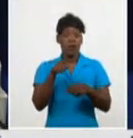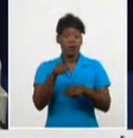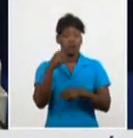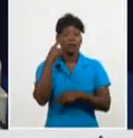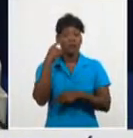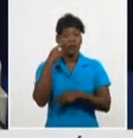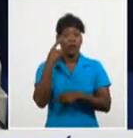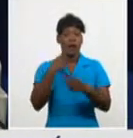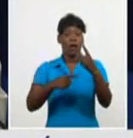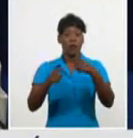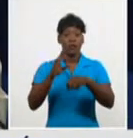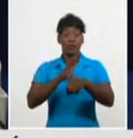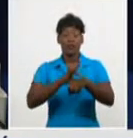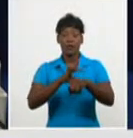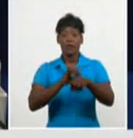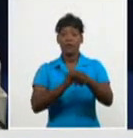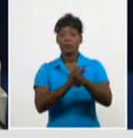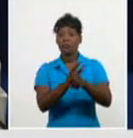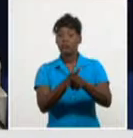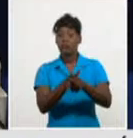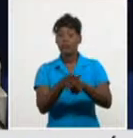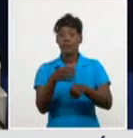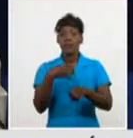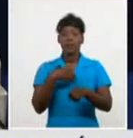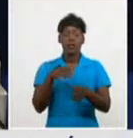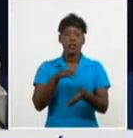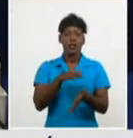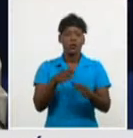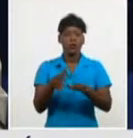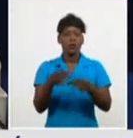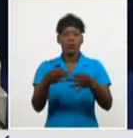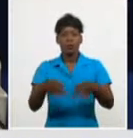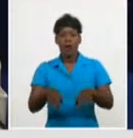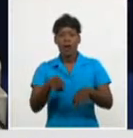COVID se presentan trastornos de la coagulación,